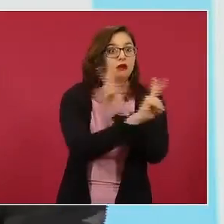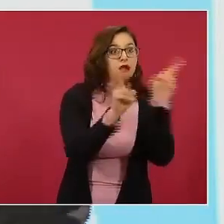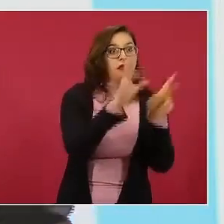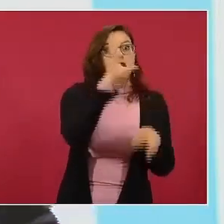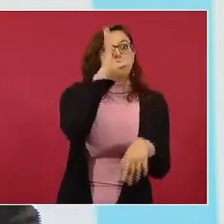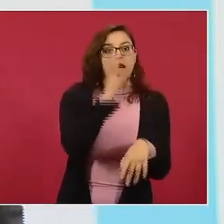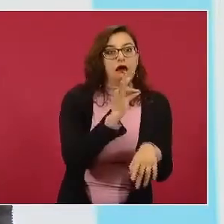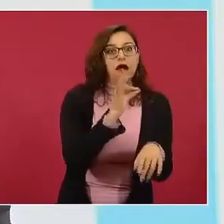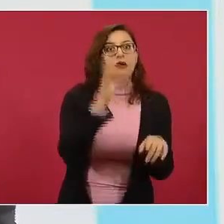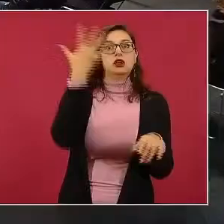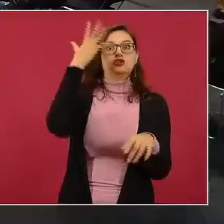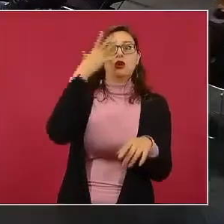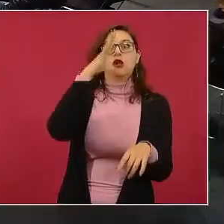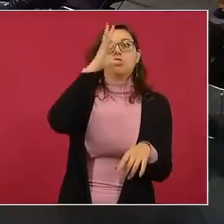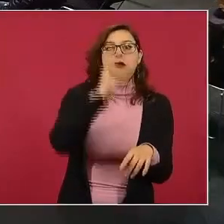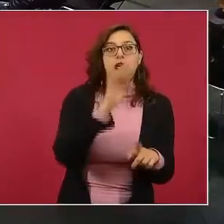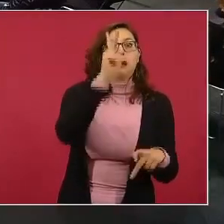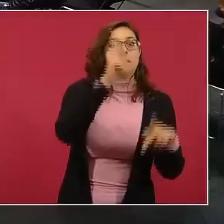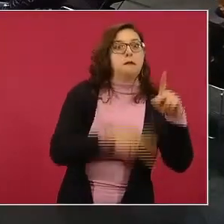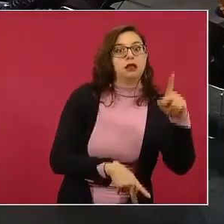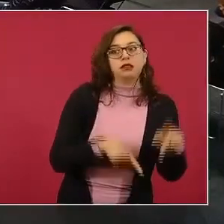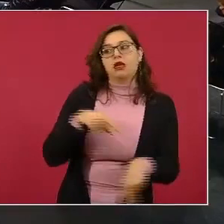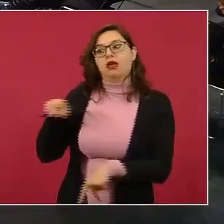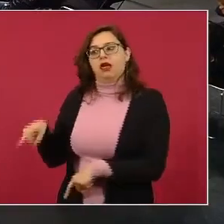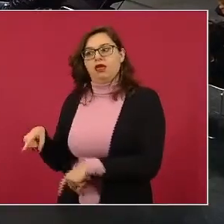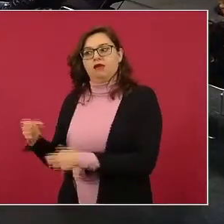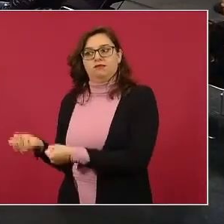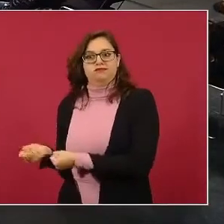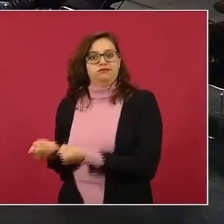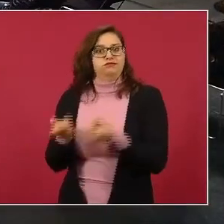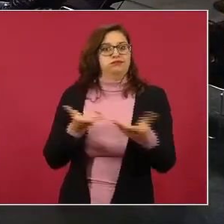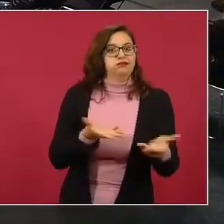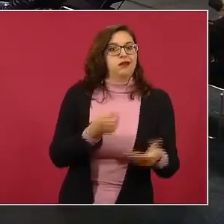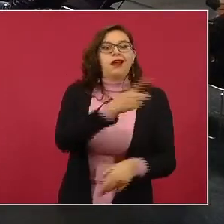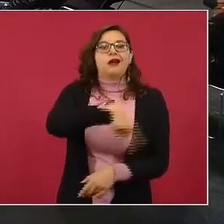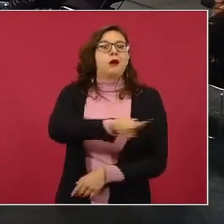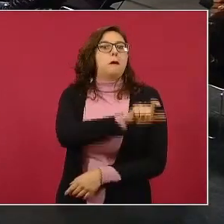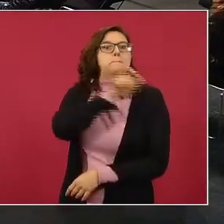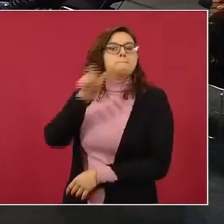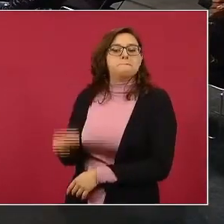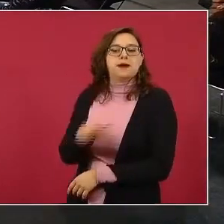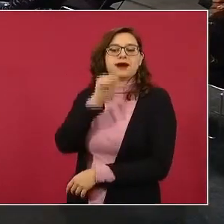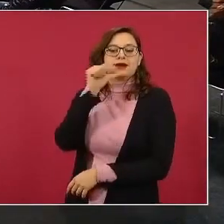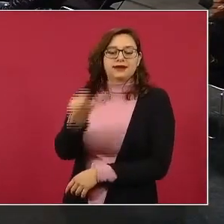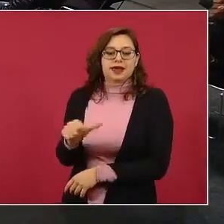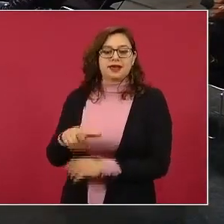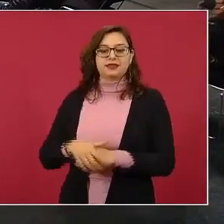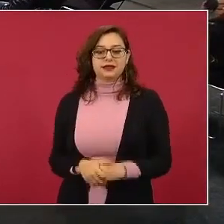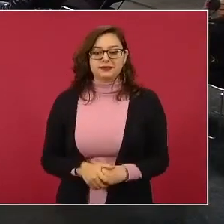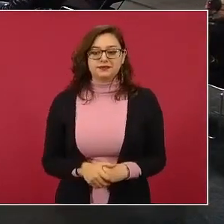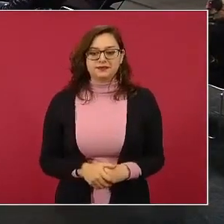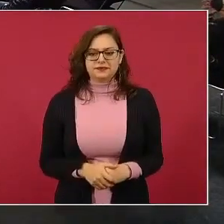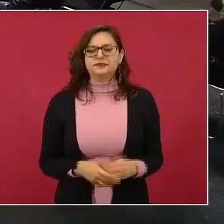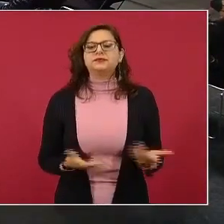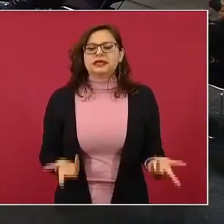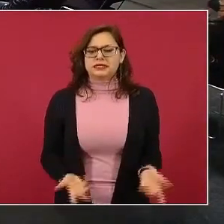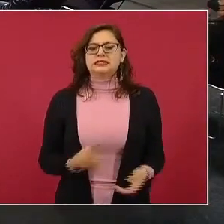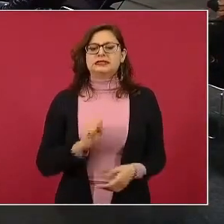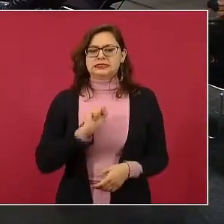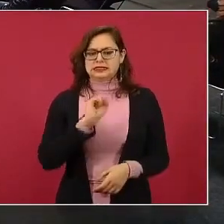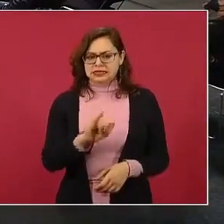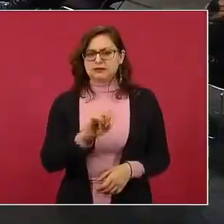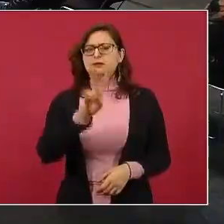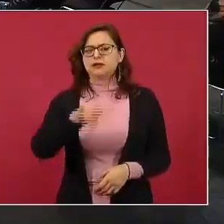ver en el gráfico que efectivamente hay OXXOs que pagan 2.30 en este ejemplo. Son recibos de la CFE de